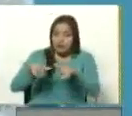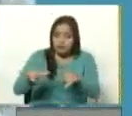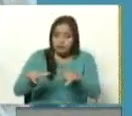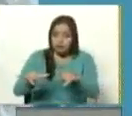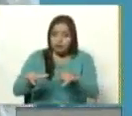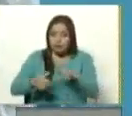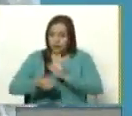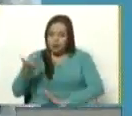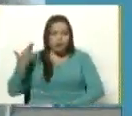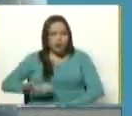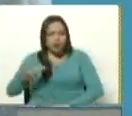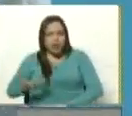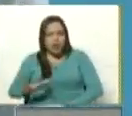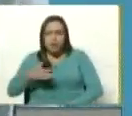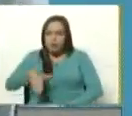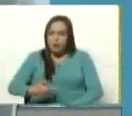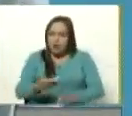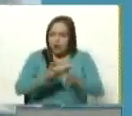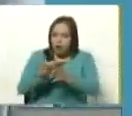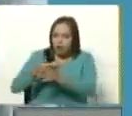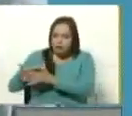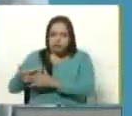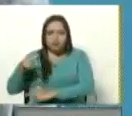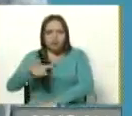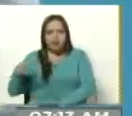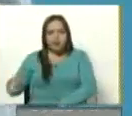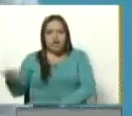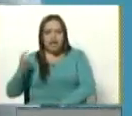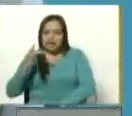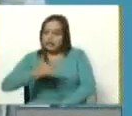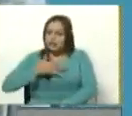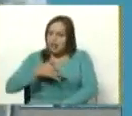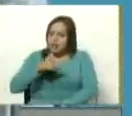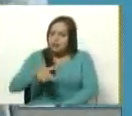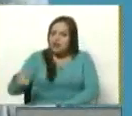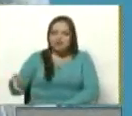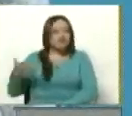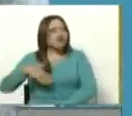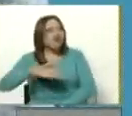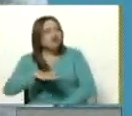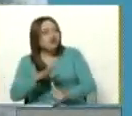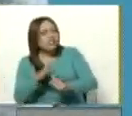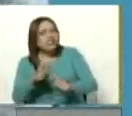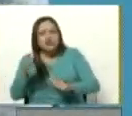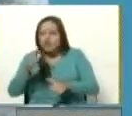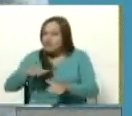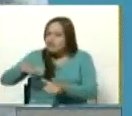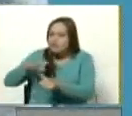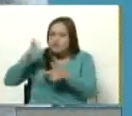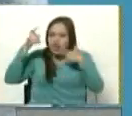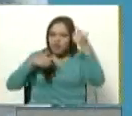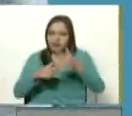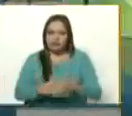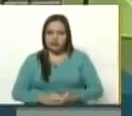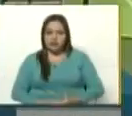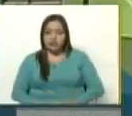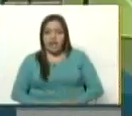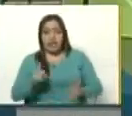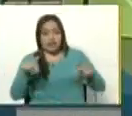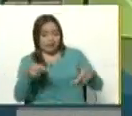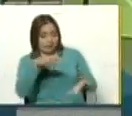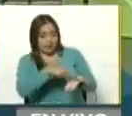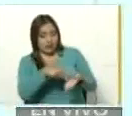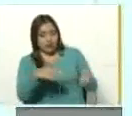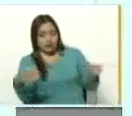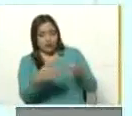momento, el poder compartir con la gente, que había un sentimiento, pues todo el mundo claro. Estaba como que, ¿dónde está el comandante Chávez? Sí, además que la participación de los